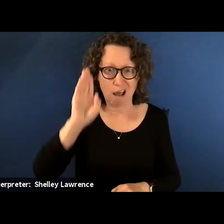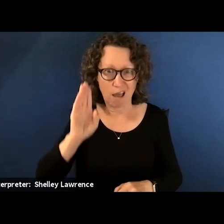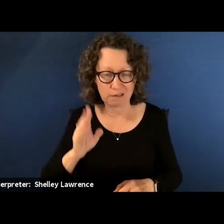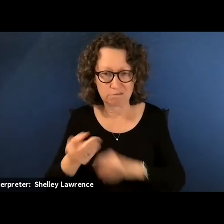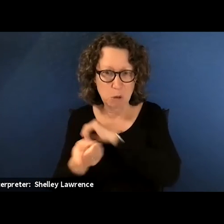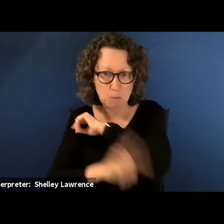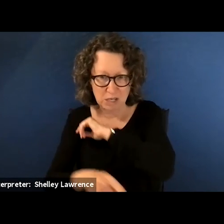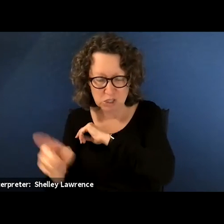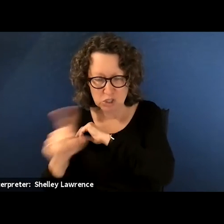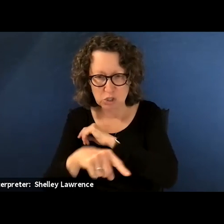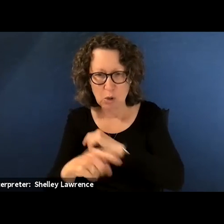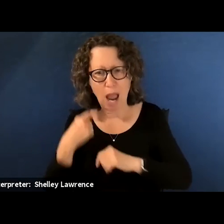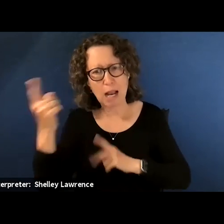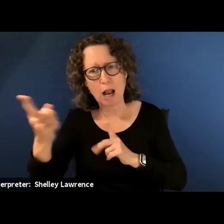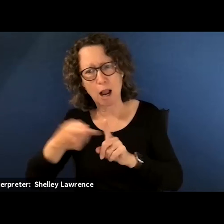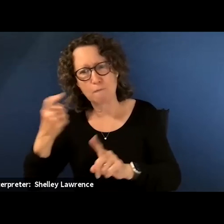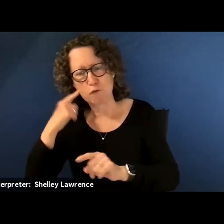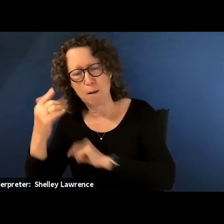Dios.